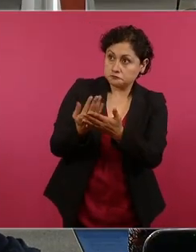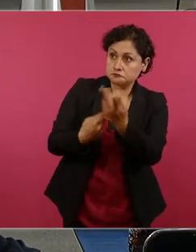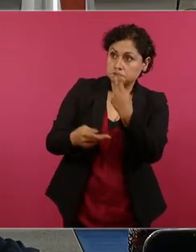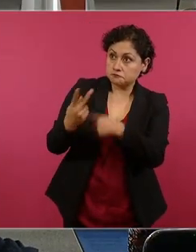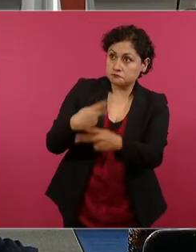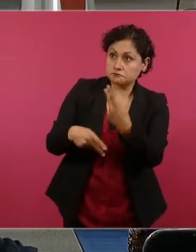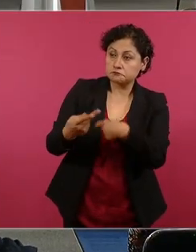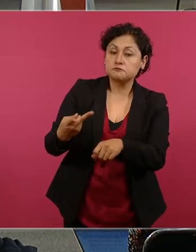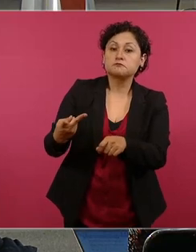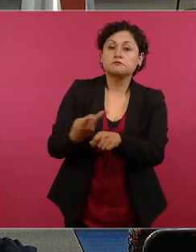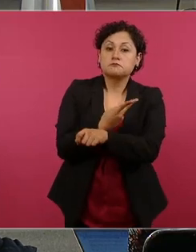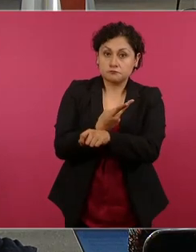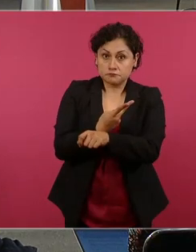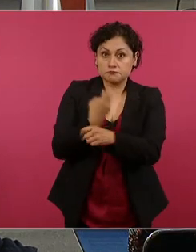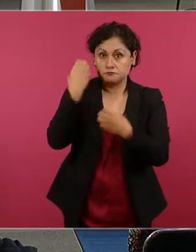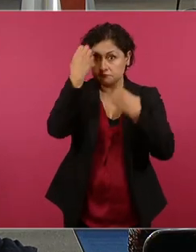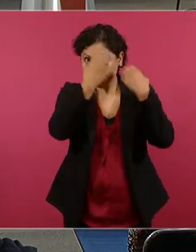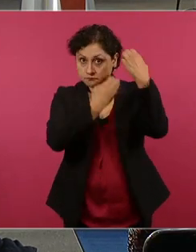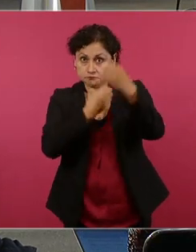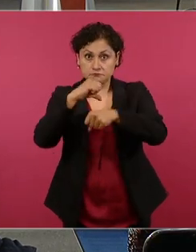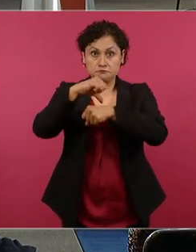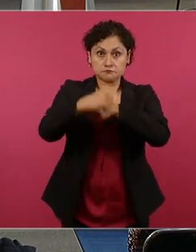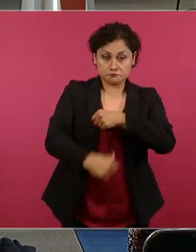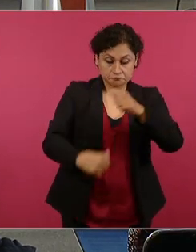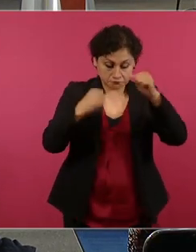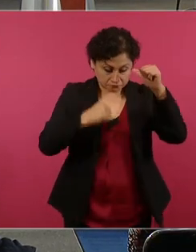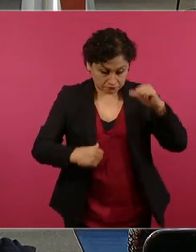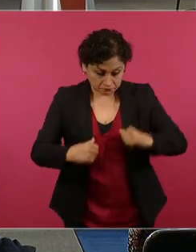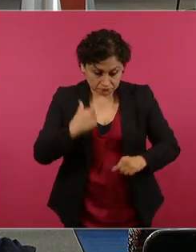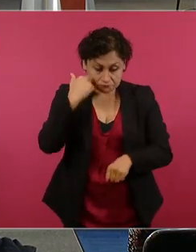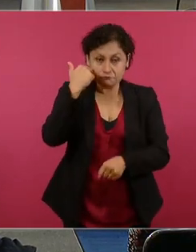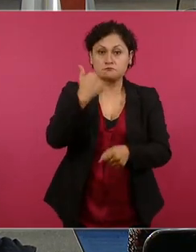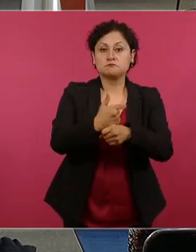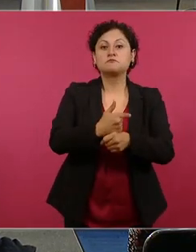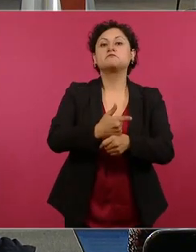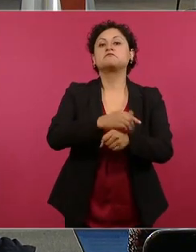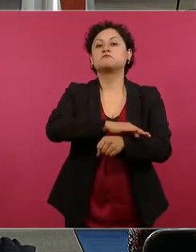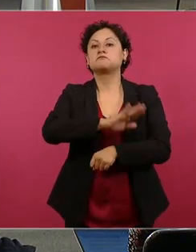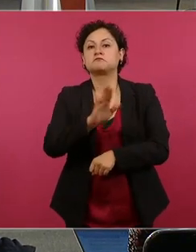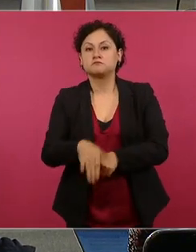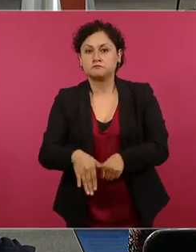es el dictamen médico, cuáles son